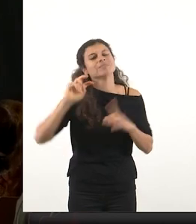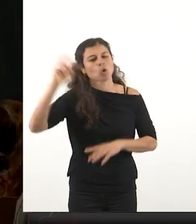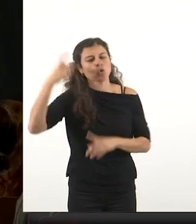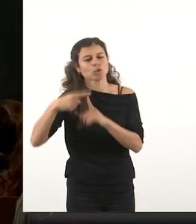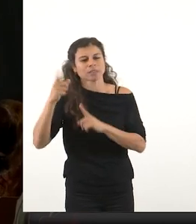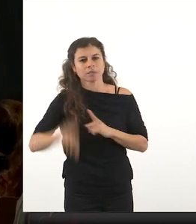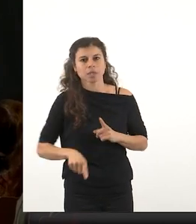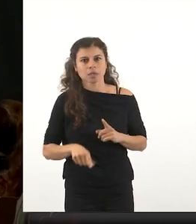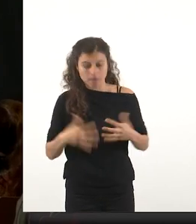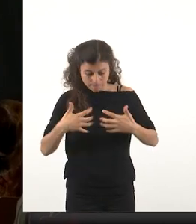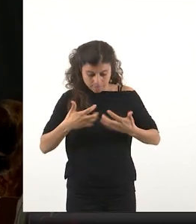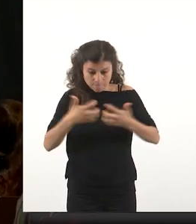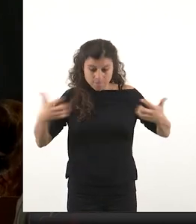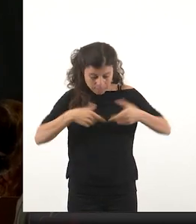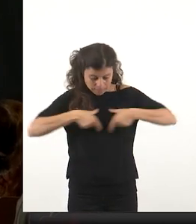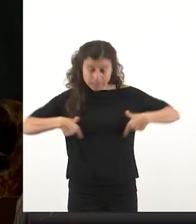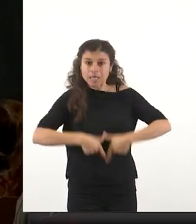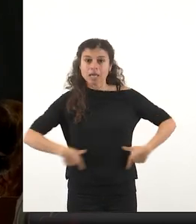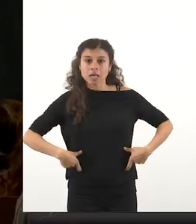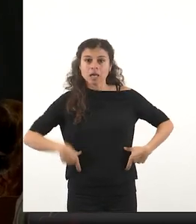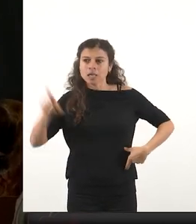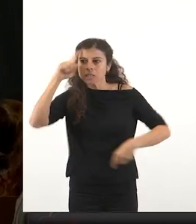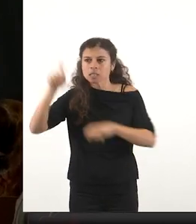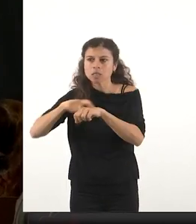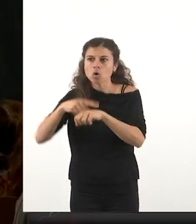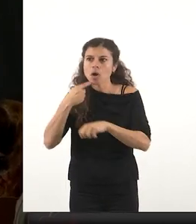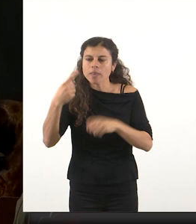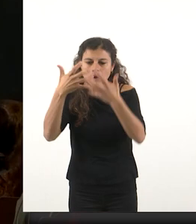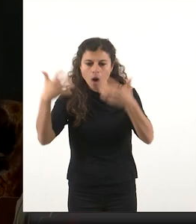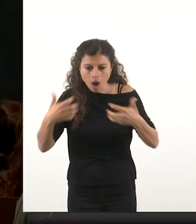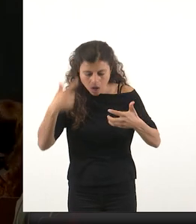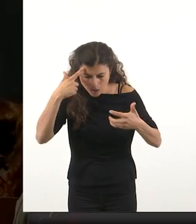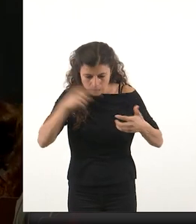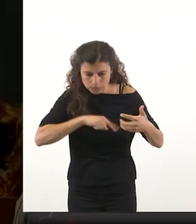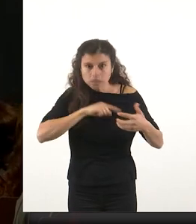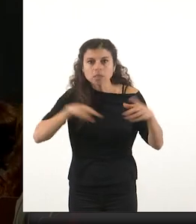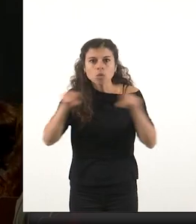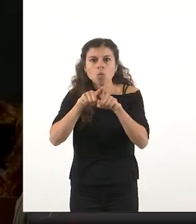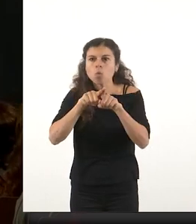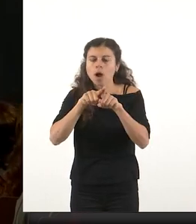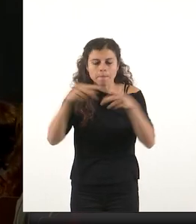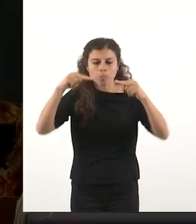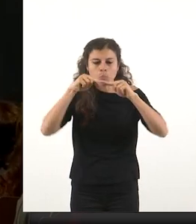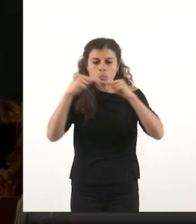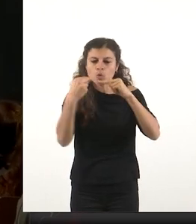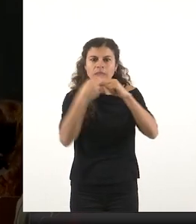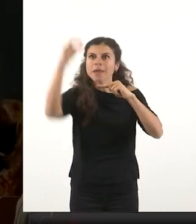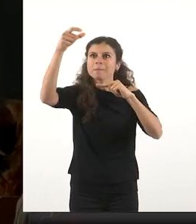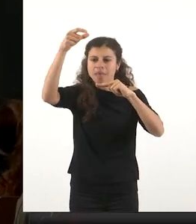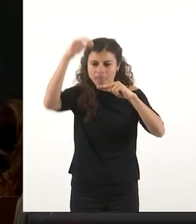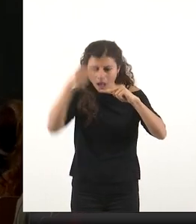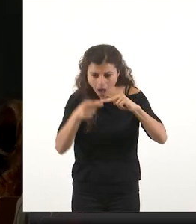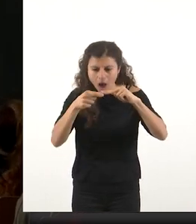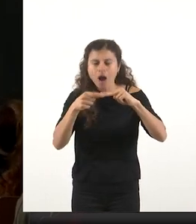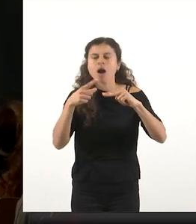Cuando la psicóloga dijo esta frase, yo lo juro que sentí caer como la pieza de un puzzle, porque yo en mi cabeza tenía fotos con Antonio de momentos